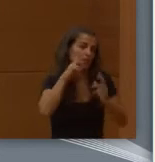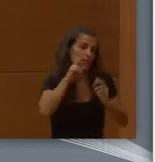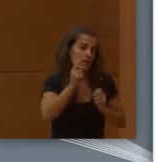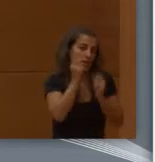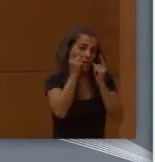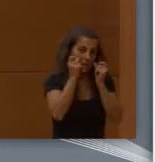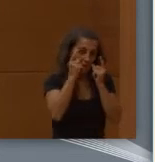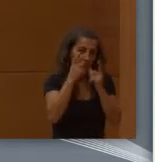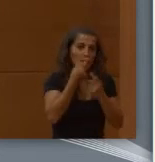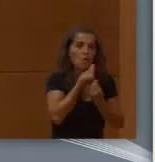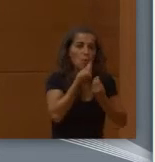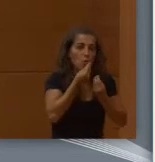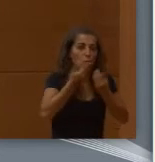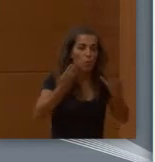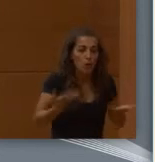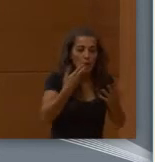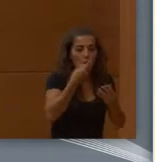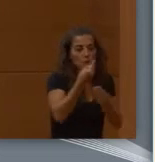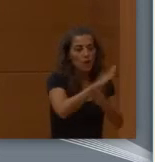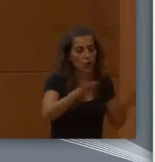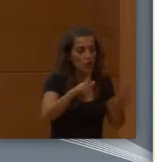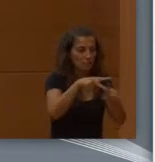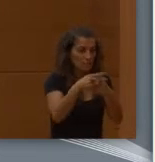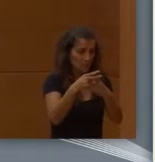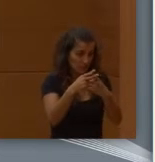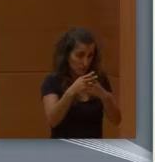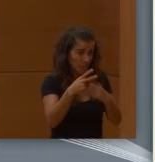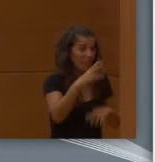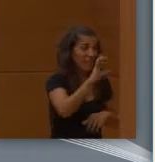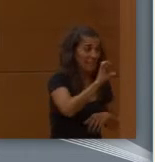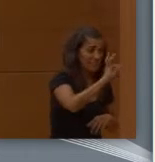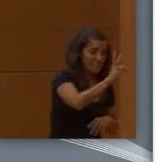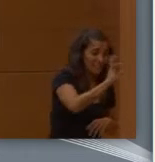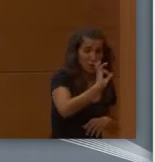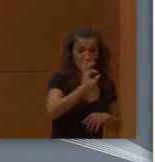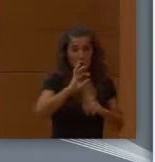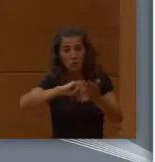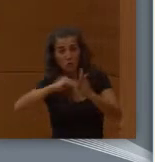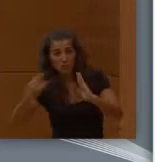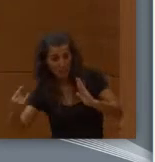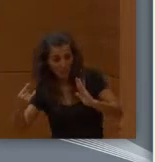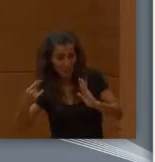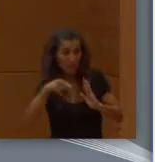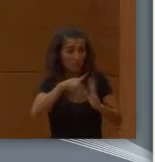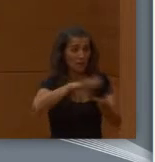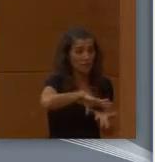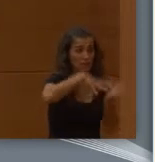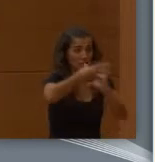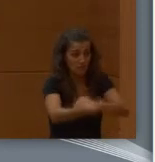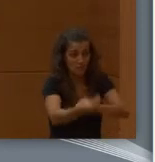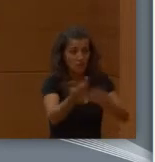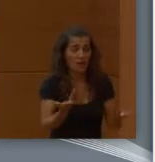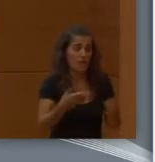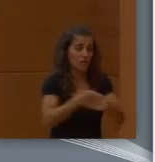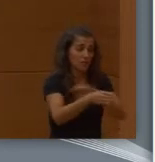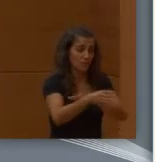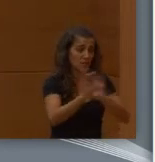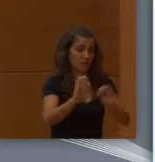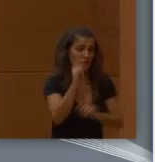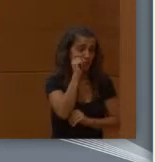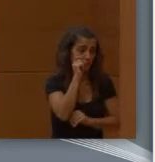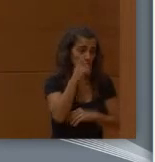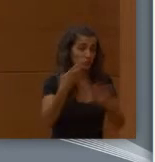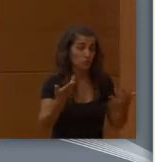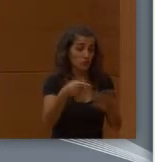herramientas ICT o TIC para implantar estas mejores prácticas en accesibilidad en el turismo. Entonces, para